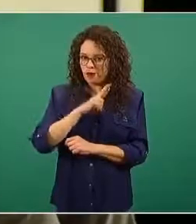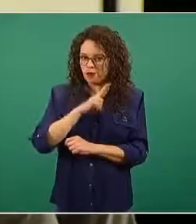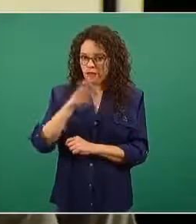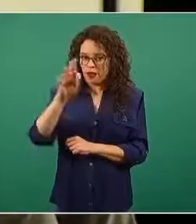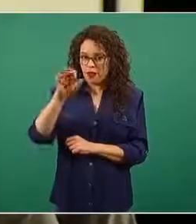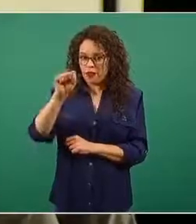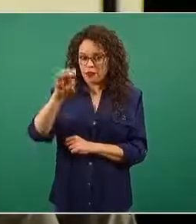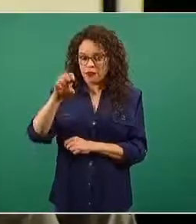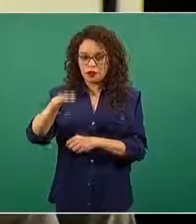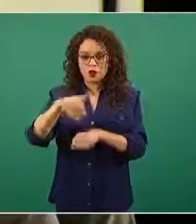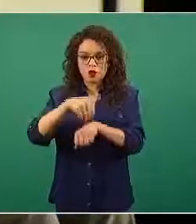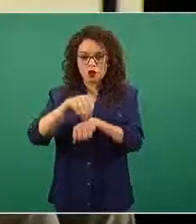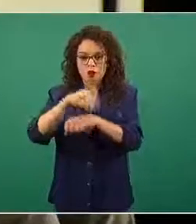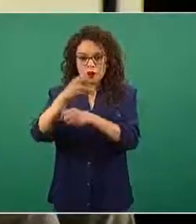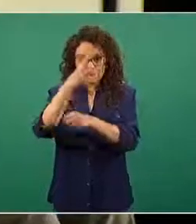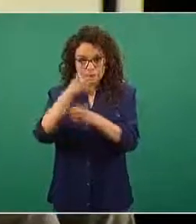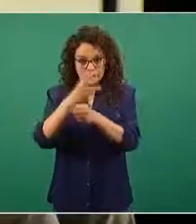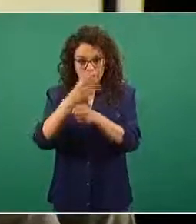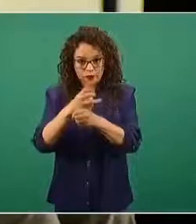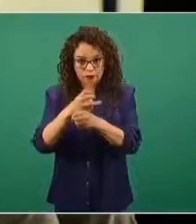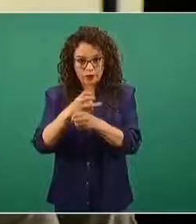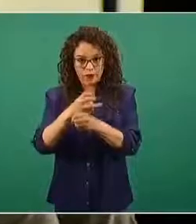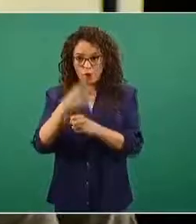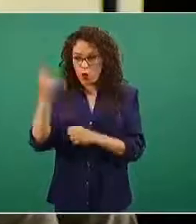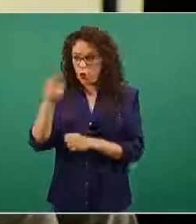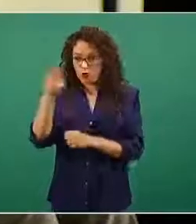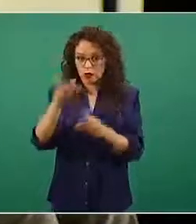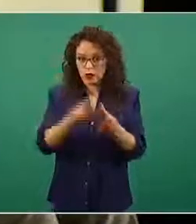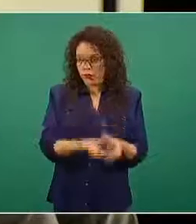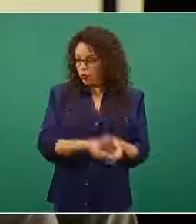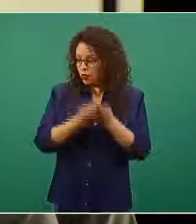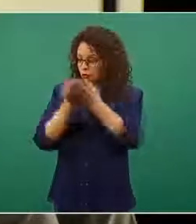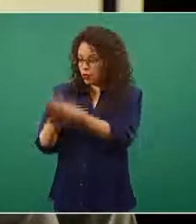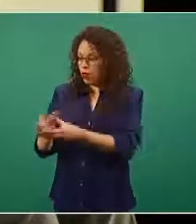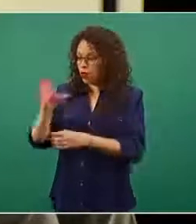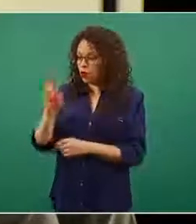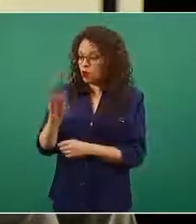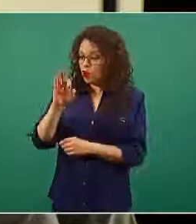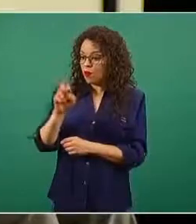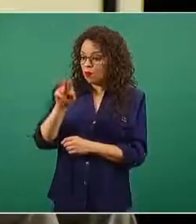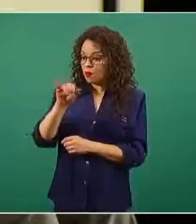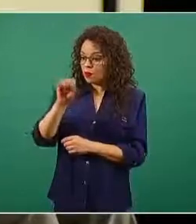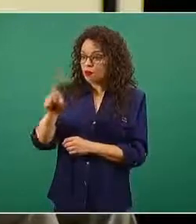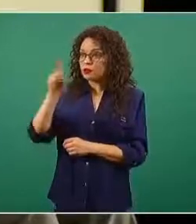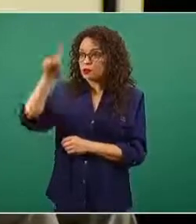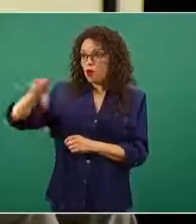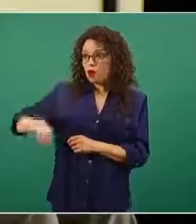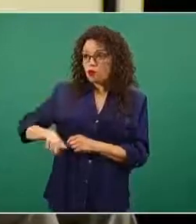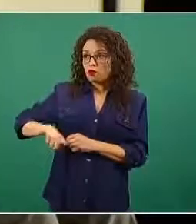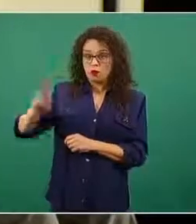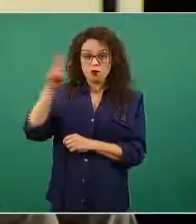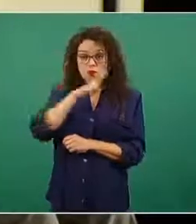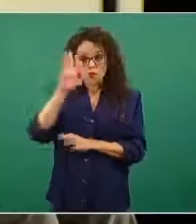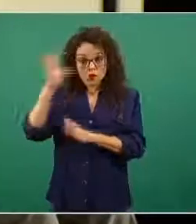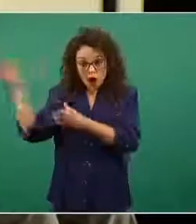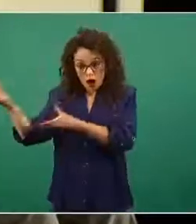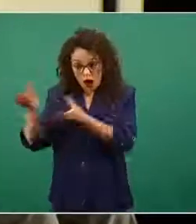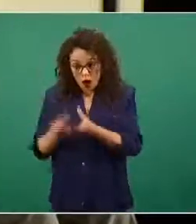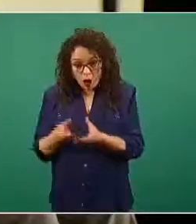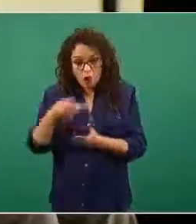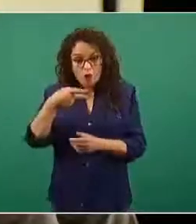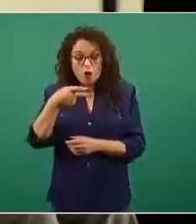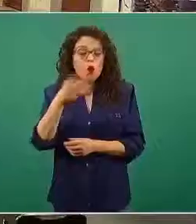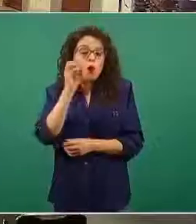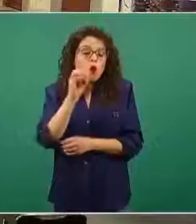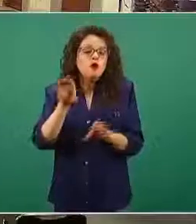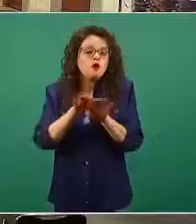3, ¿usted se los hizo llegar a COFEPRIS? ¿El gobierno ruso ya se los hizo llegar? ¿O si nos puede precisar esa